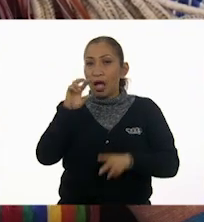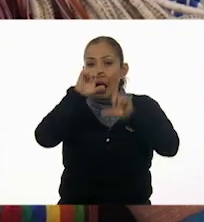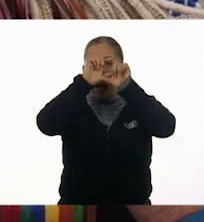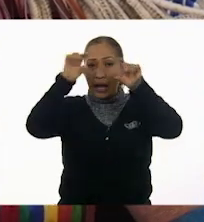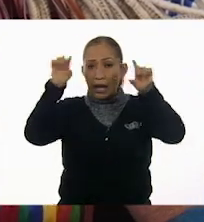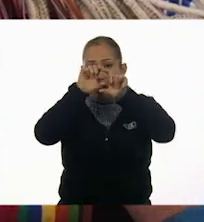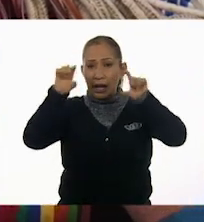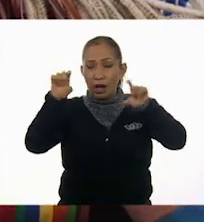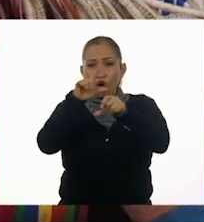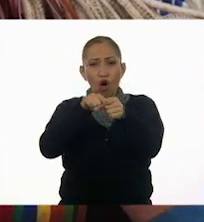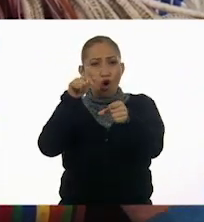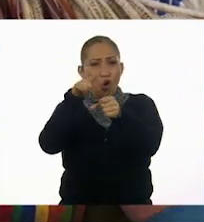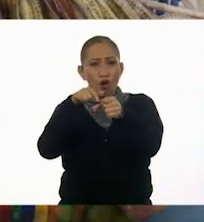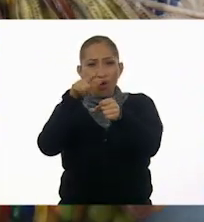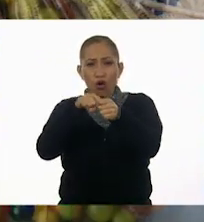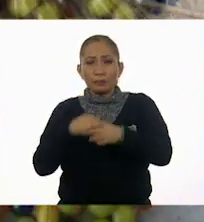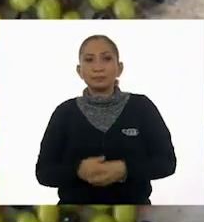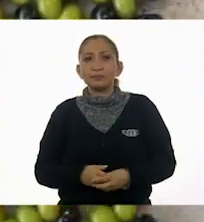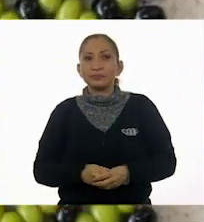Rayas de colores.